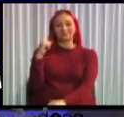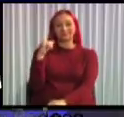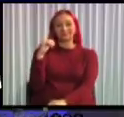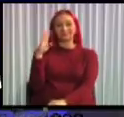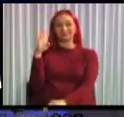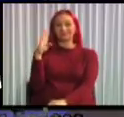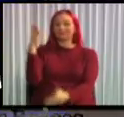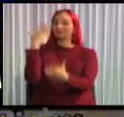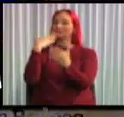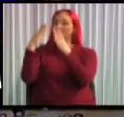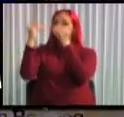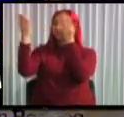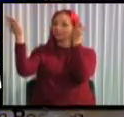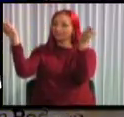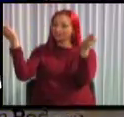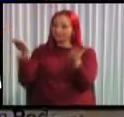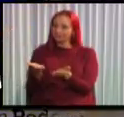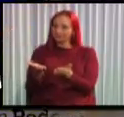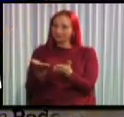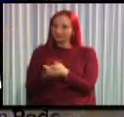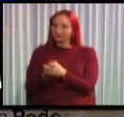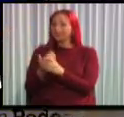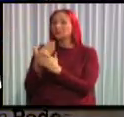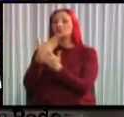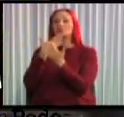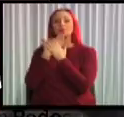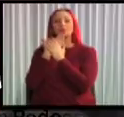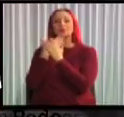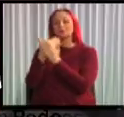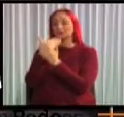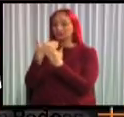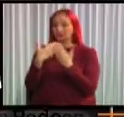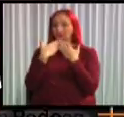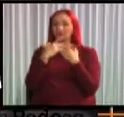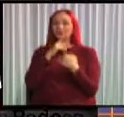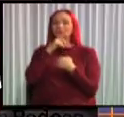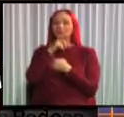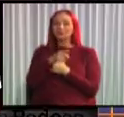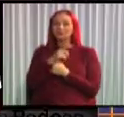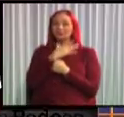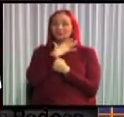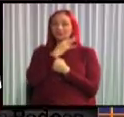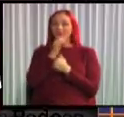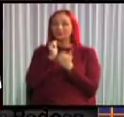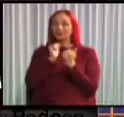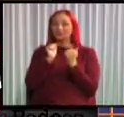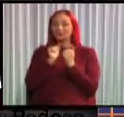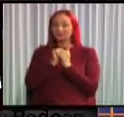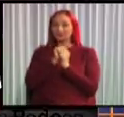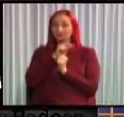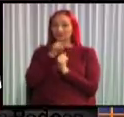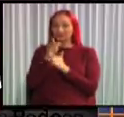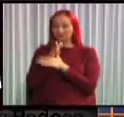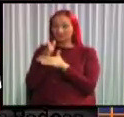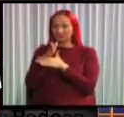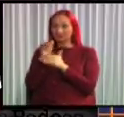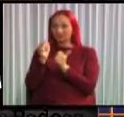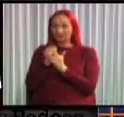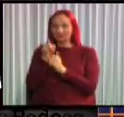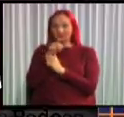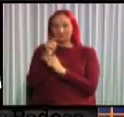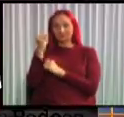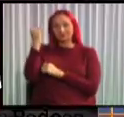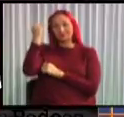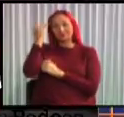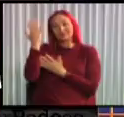Berg. Bienvenido, don Austin, a Sin Rodeos. Bueno, muchísimas gracias. Realmente es un placer estar aquí compartiendo con usted, Isabel,